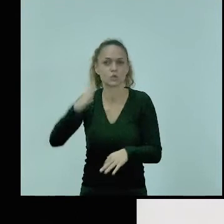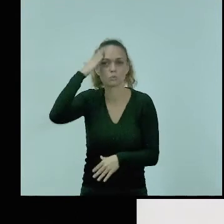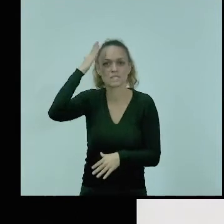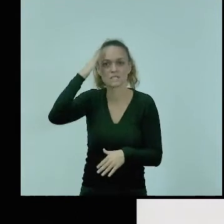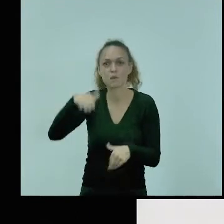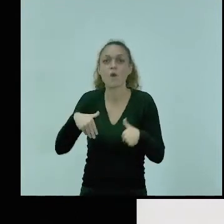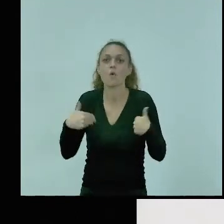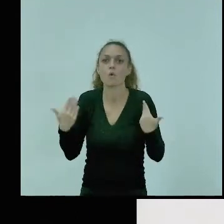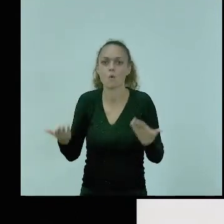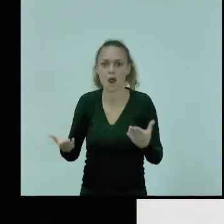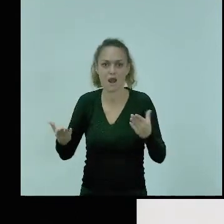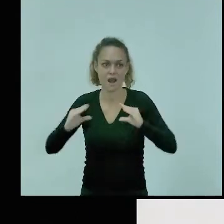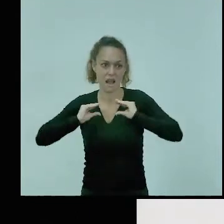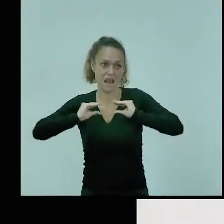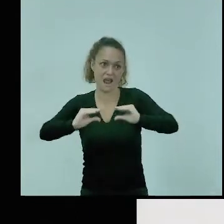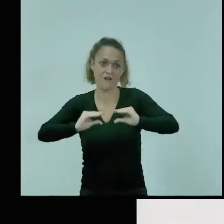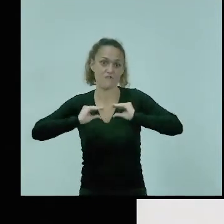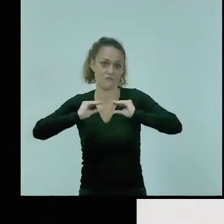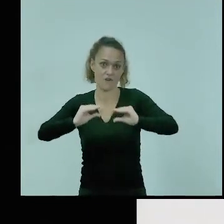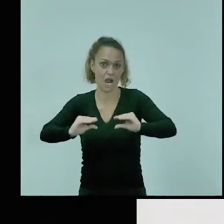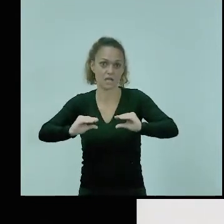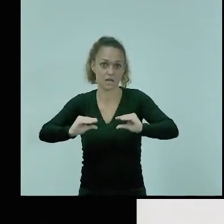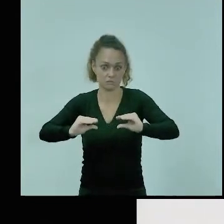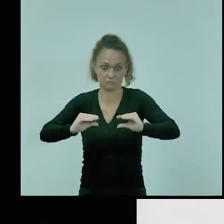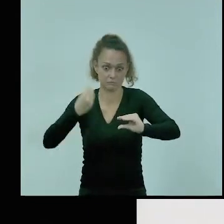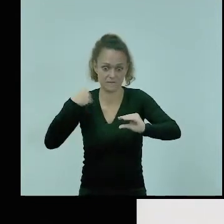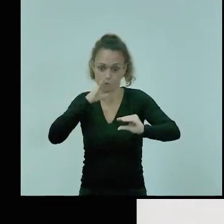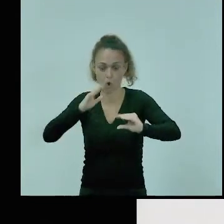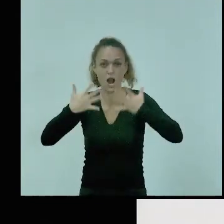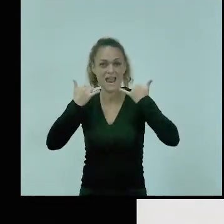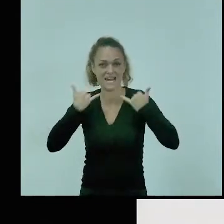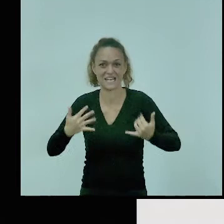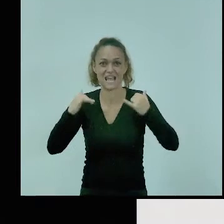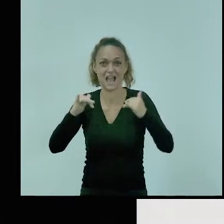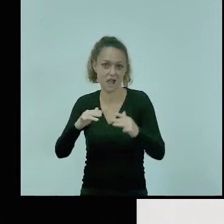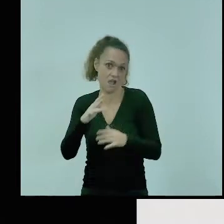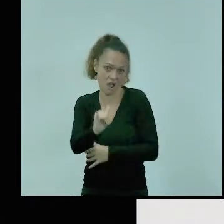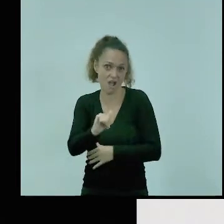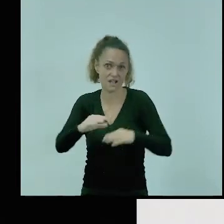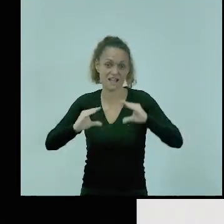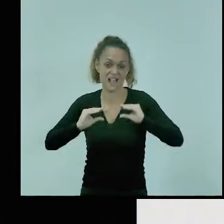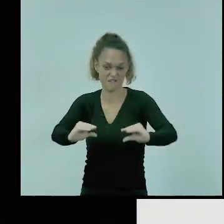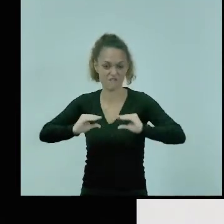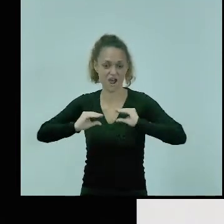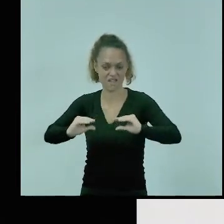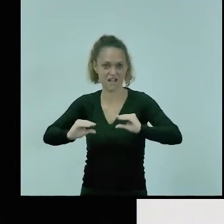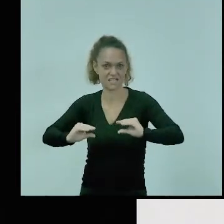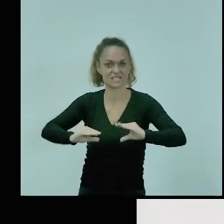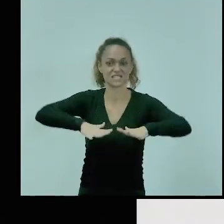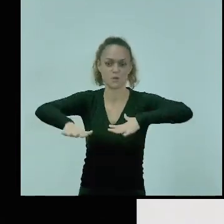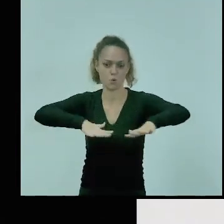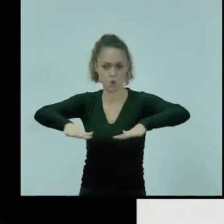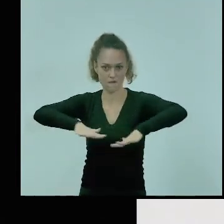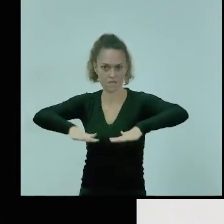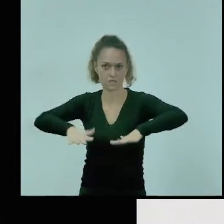falla decida en un momento dado con suficiente energía moverse y el daño que va a producir es claro. Con lo cual,